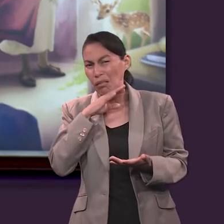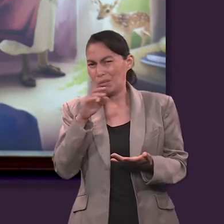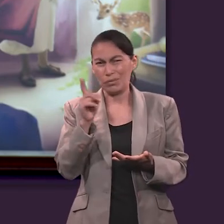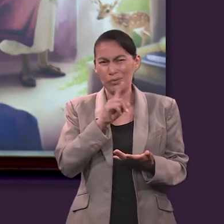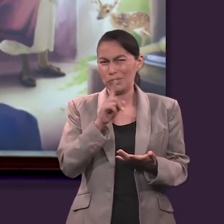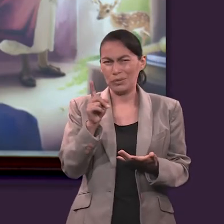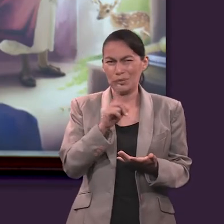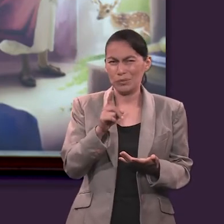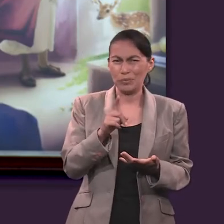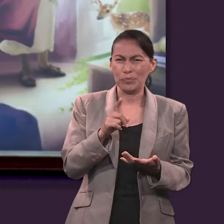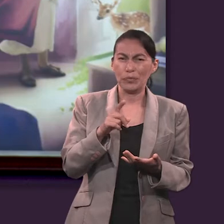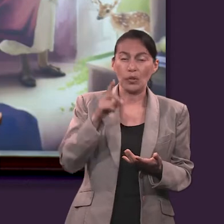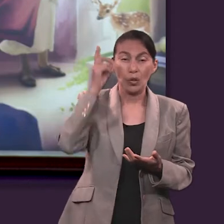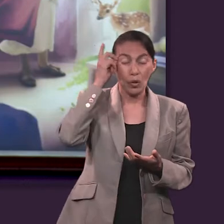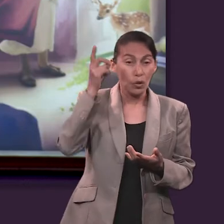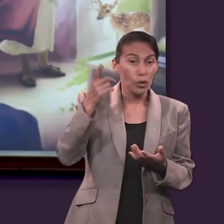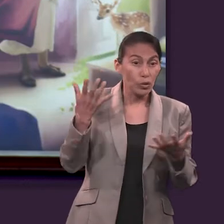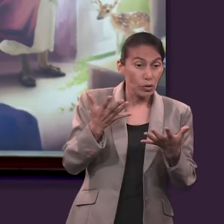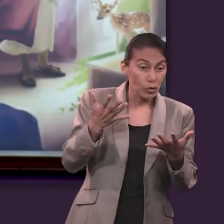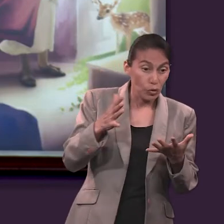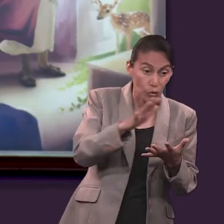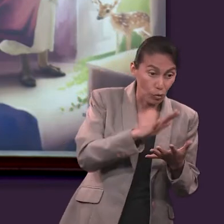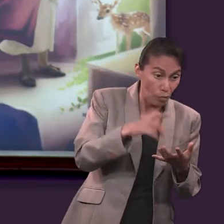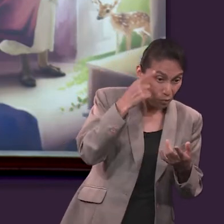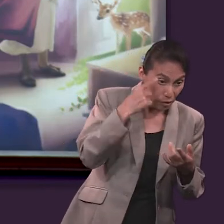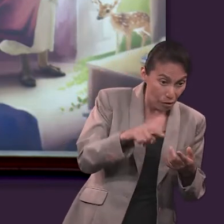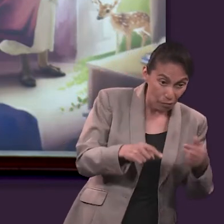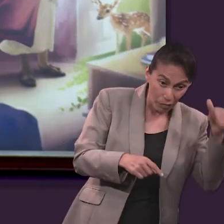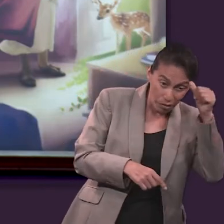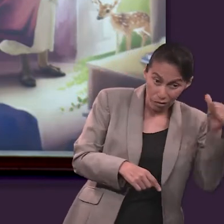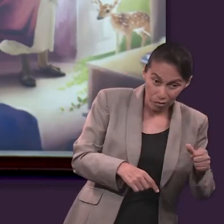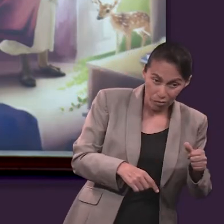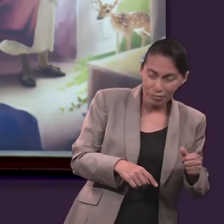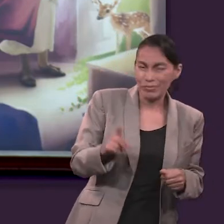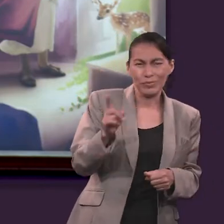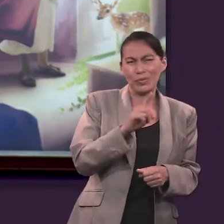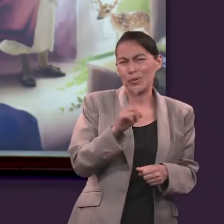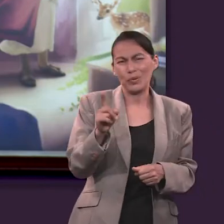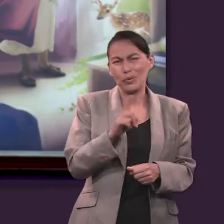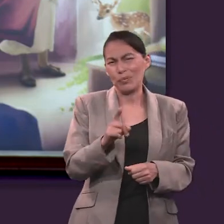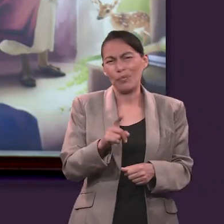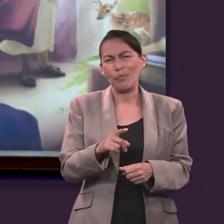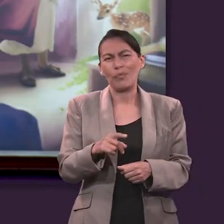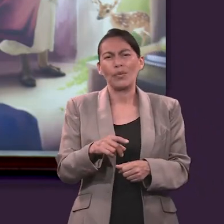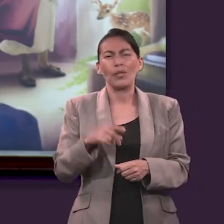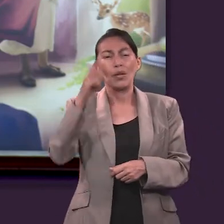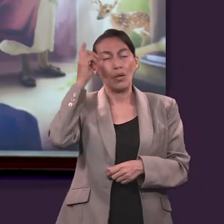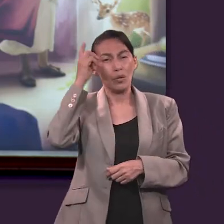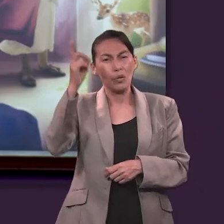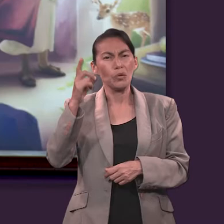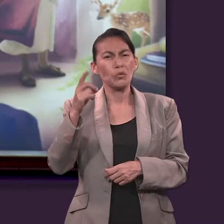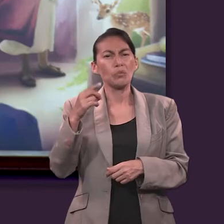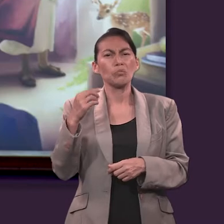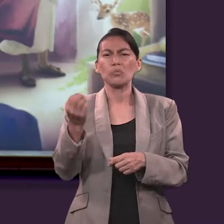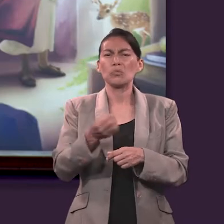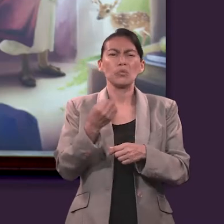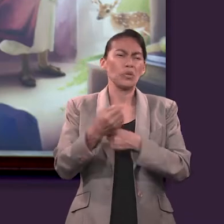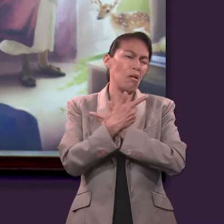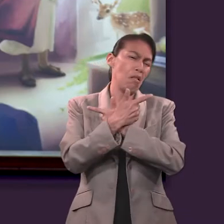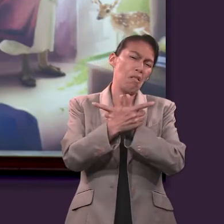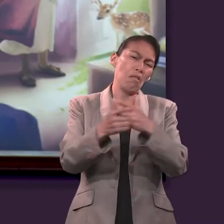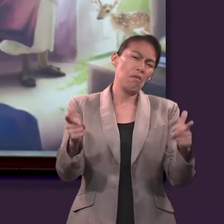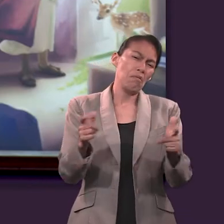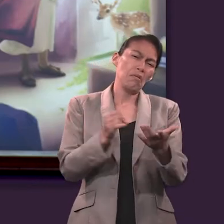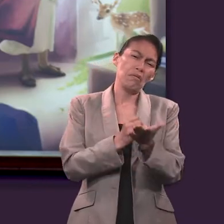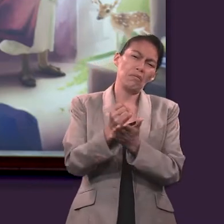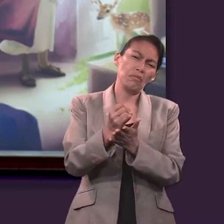Dios. No es que Dios haya creado las condiciones para que se generara el pecado, no, sino que Dios le dio a Lucifer